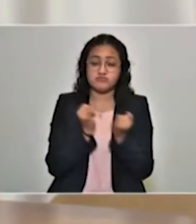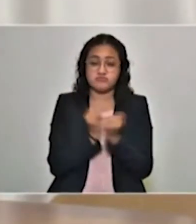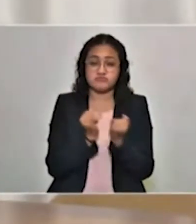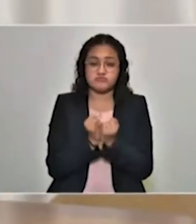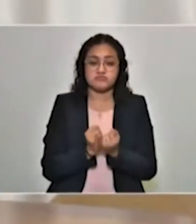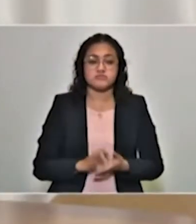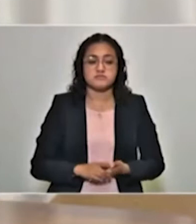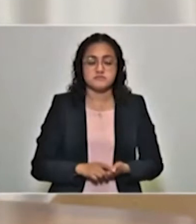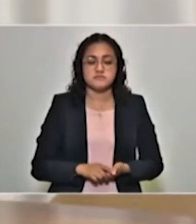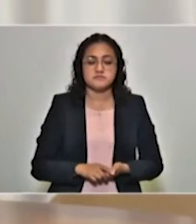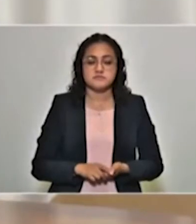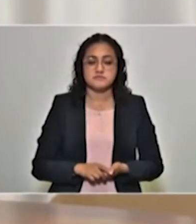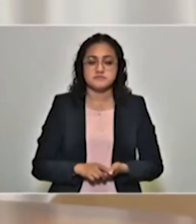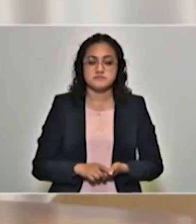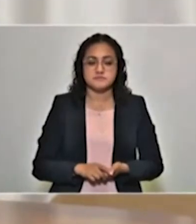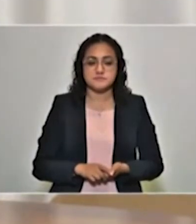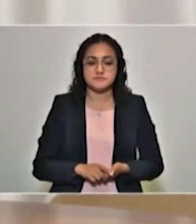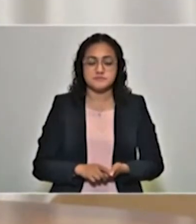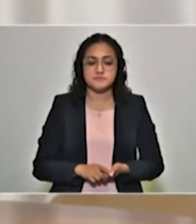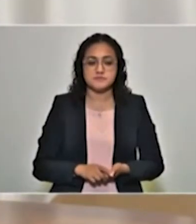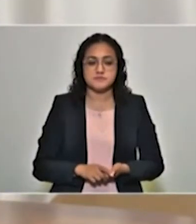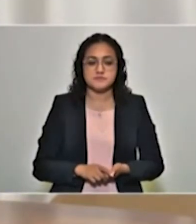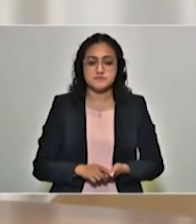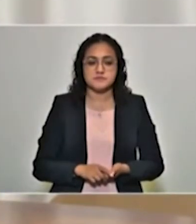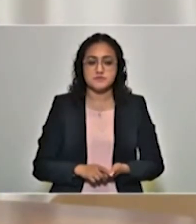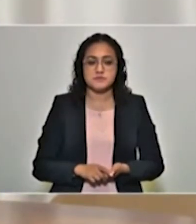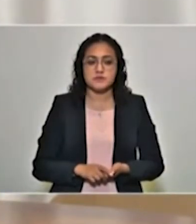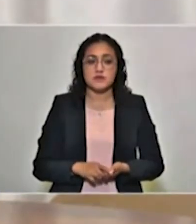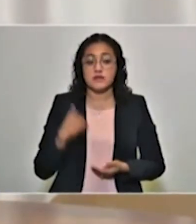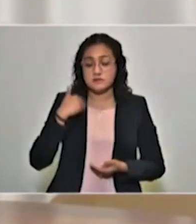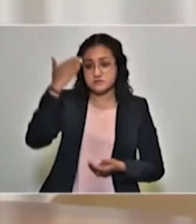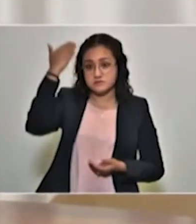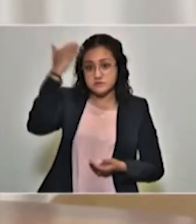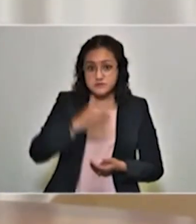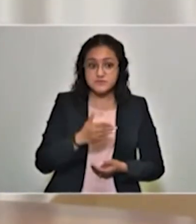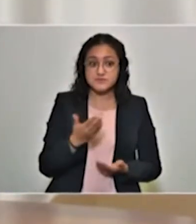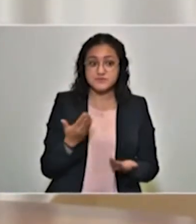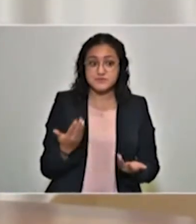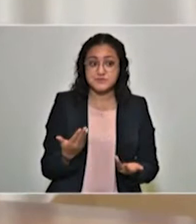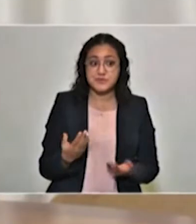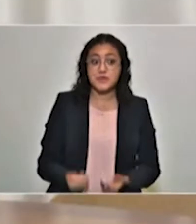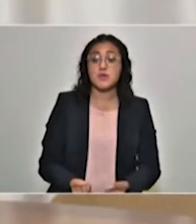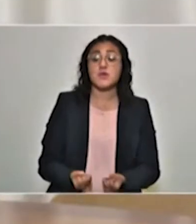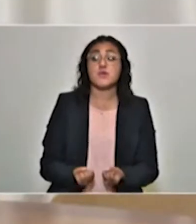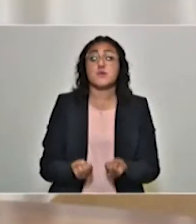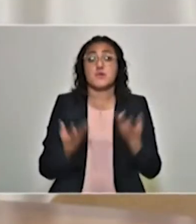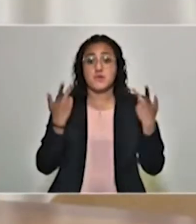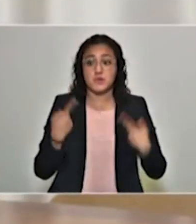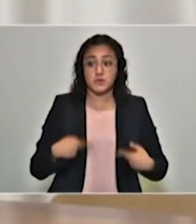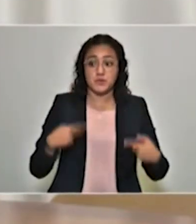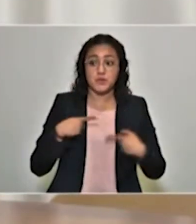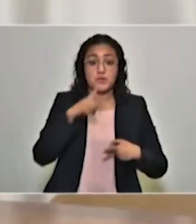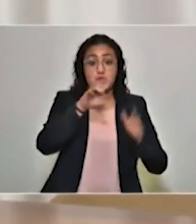Estuvieron hospedados en el mismo hotel. Y sabemos hasta cuántos hospedados por